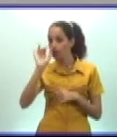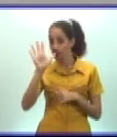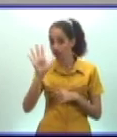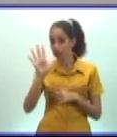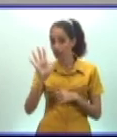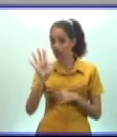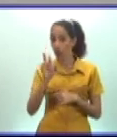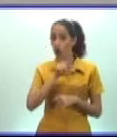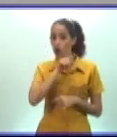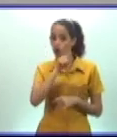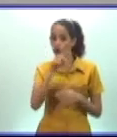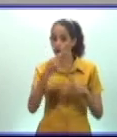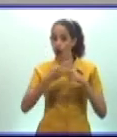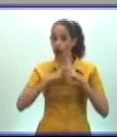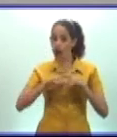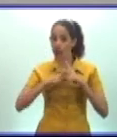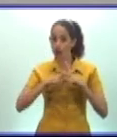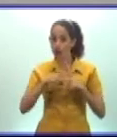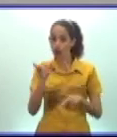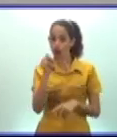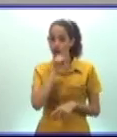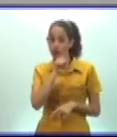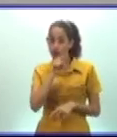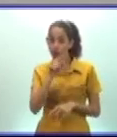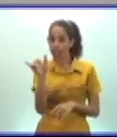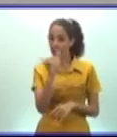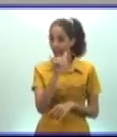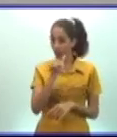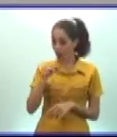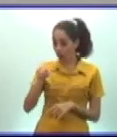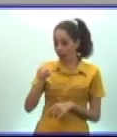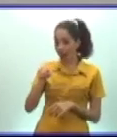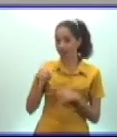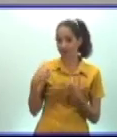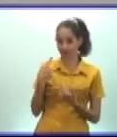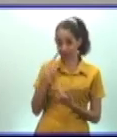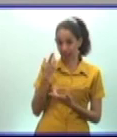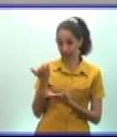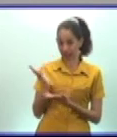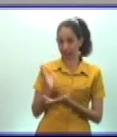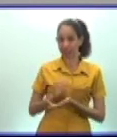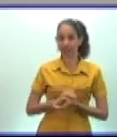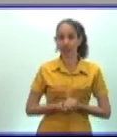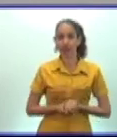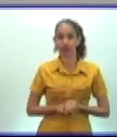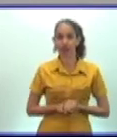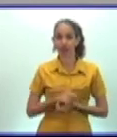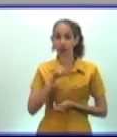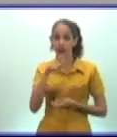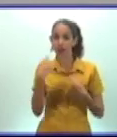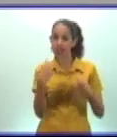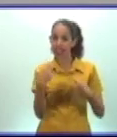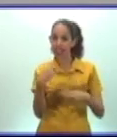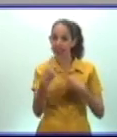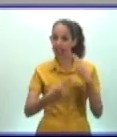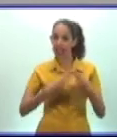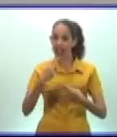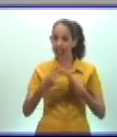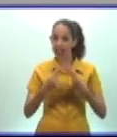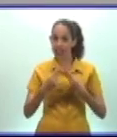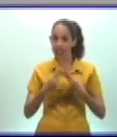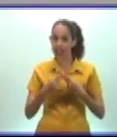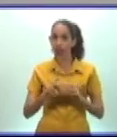menos 75, porque la orden dice prueba que. Tienes que realizar los cálculos y te tiene que